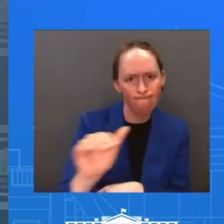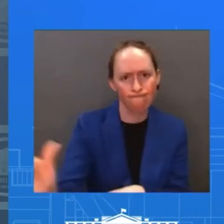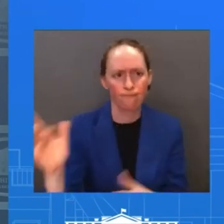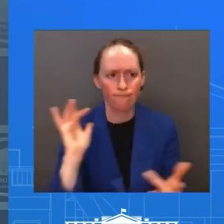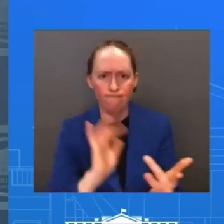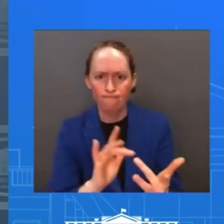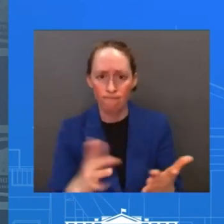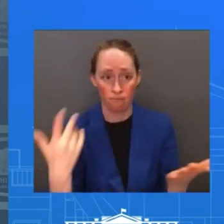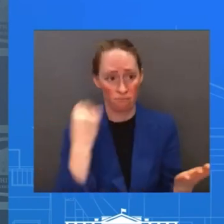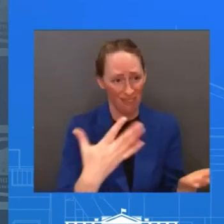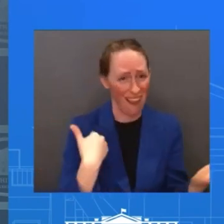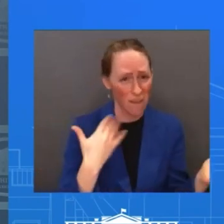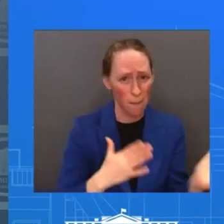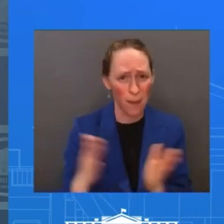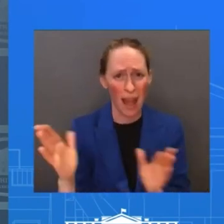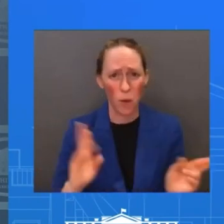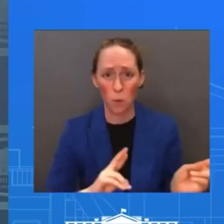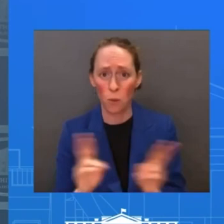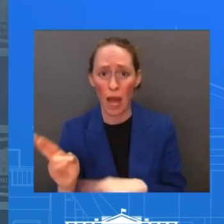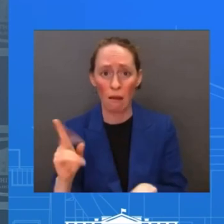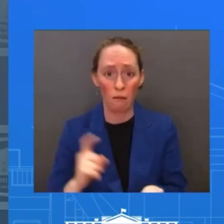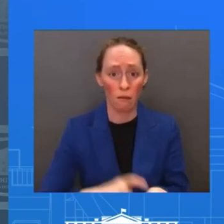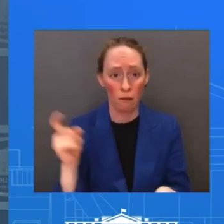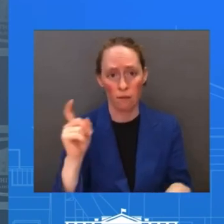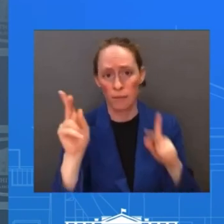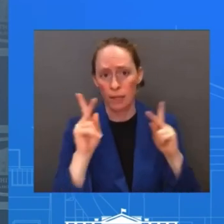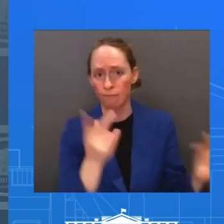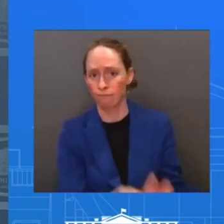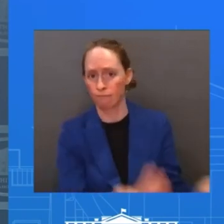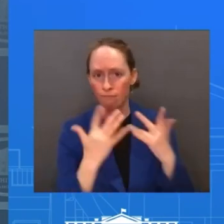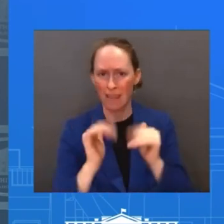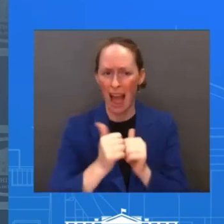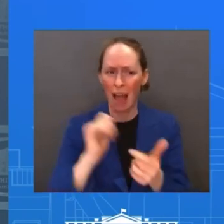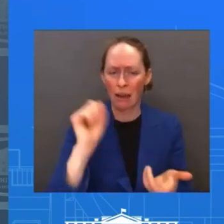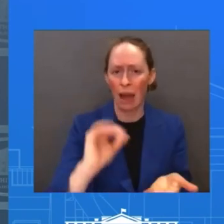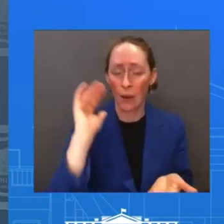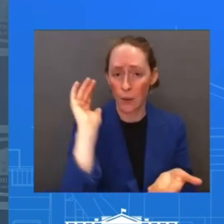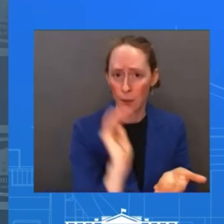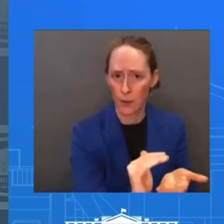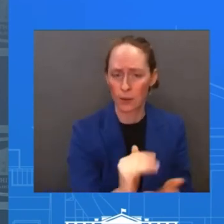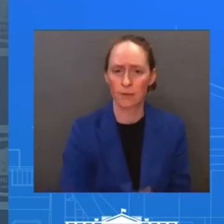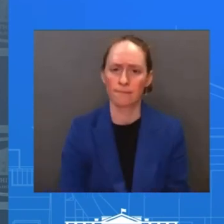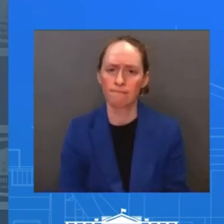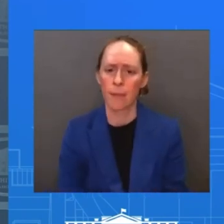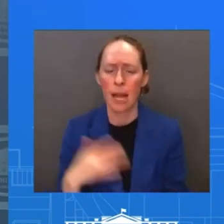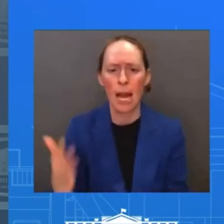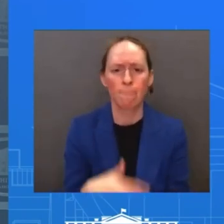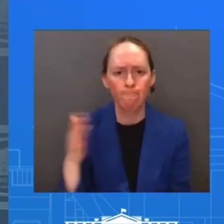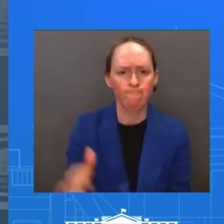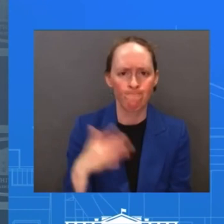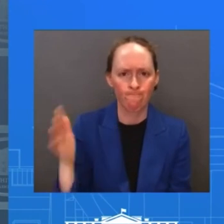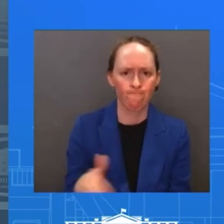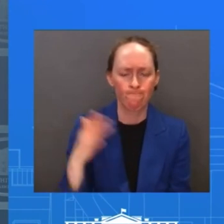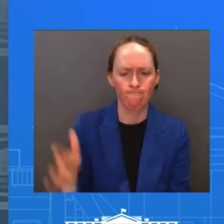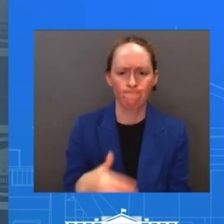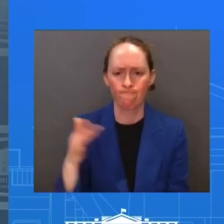flujos migratorios regionales y reducir la migración ilegal y estarán otorgando 290 millones de dólares